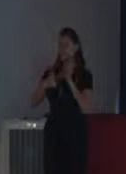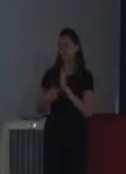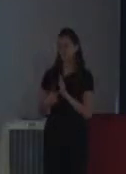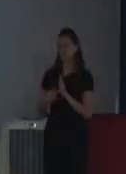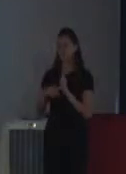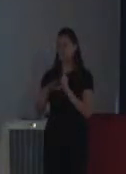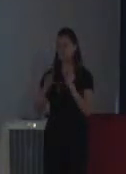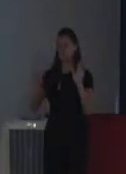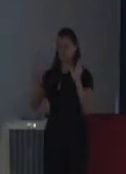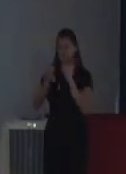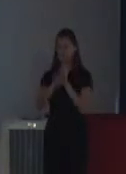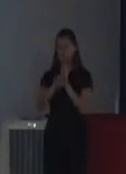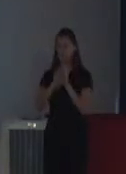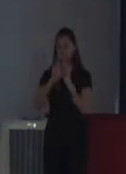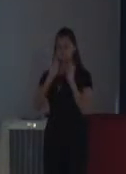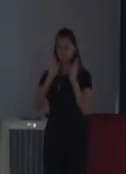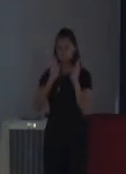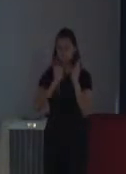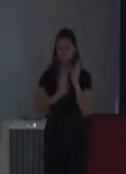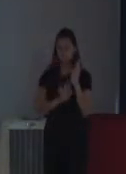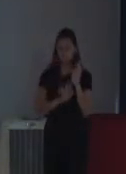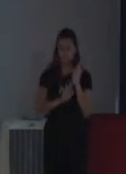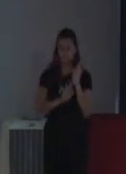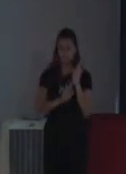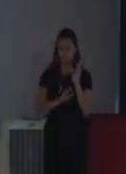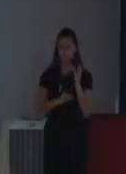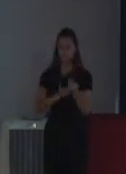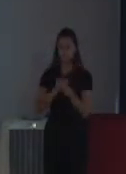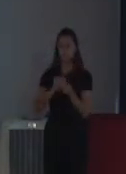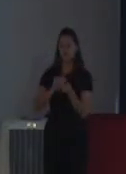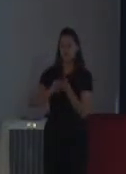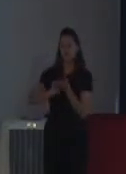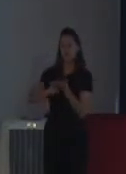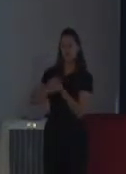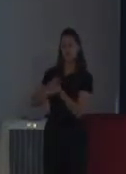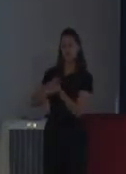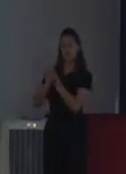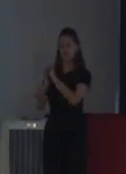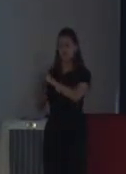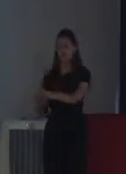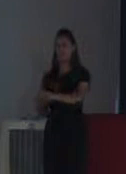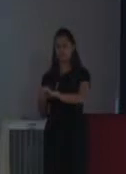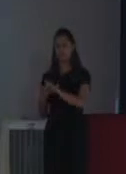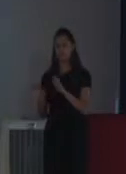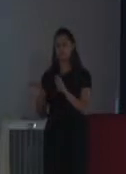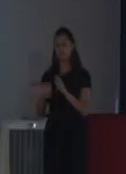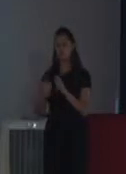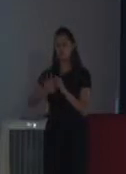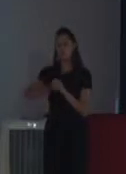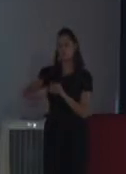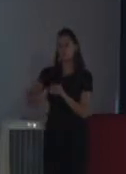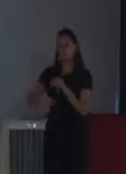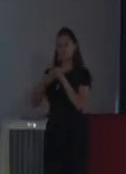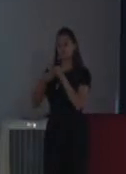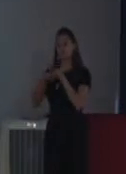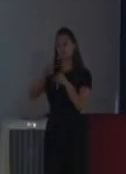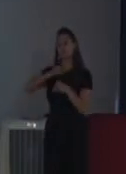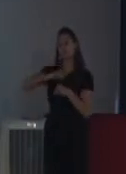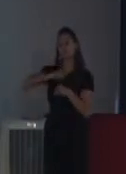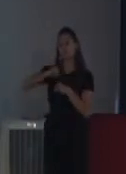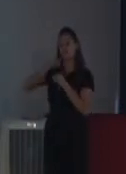son aquellas que entran a reformar o en su defecto a complementar los